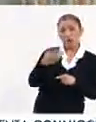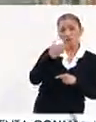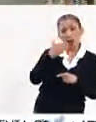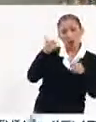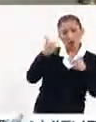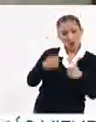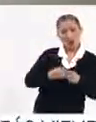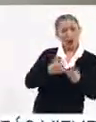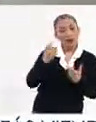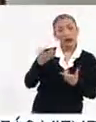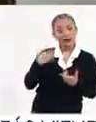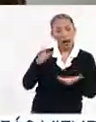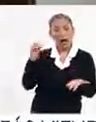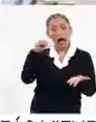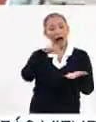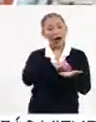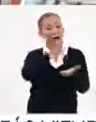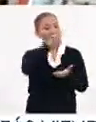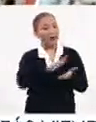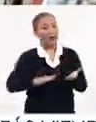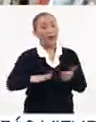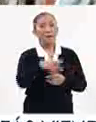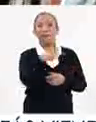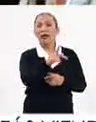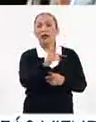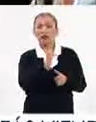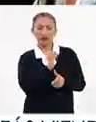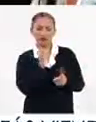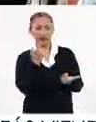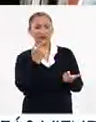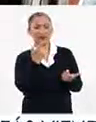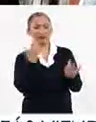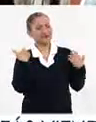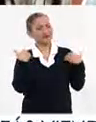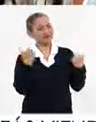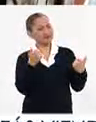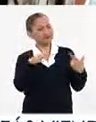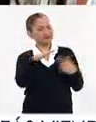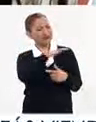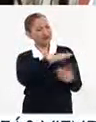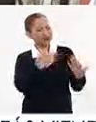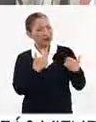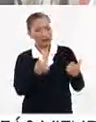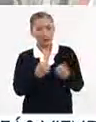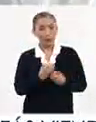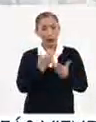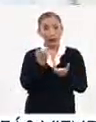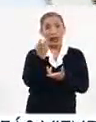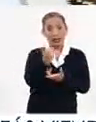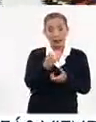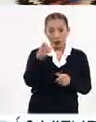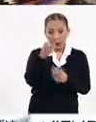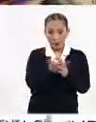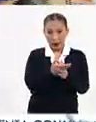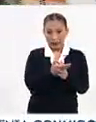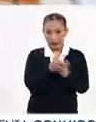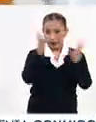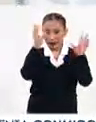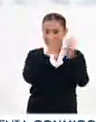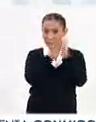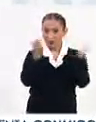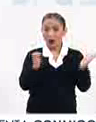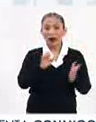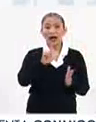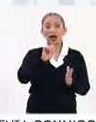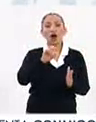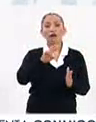poema ya ingresó en la realidad, pero entonces se daba cuenta de la incomprensión circundante. Este es solo un fragmento del libro El ovillo y